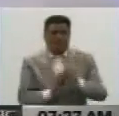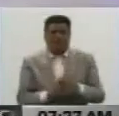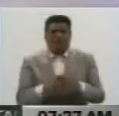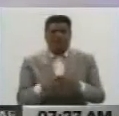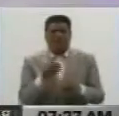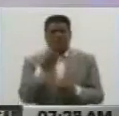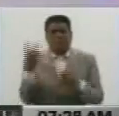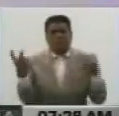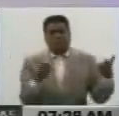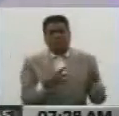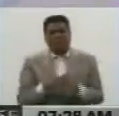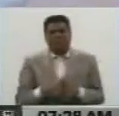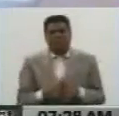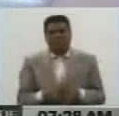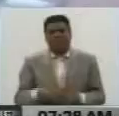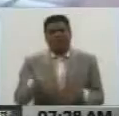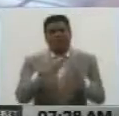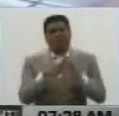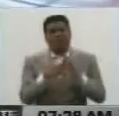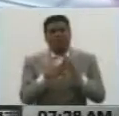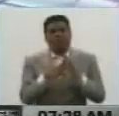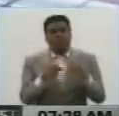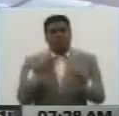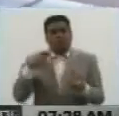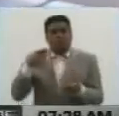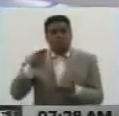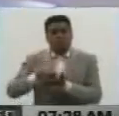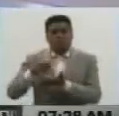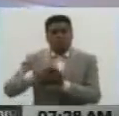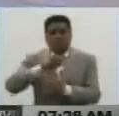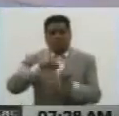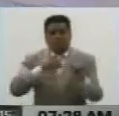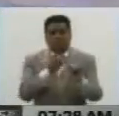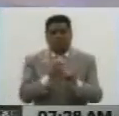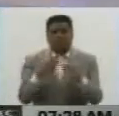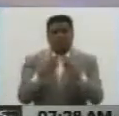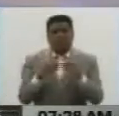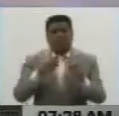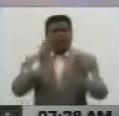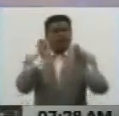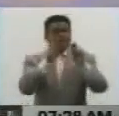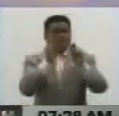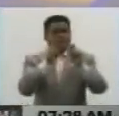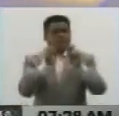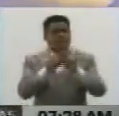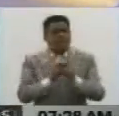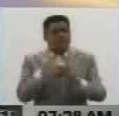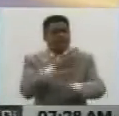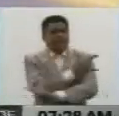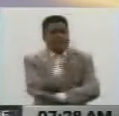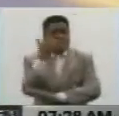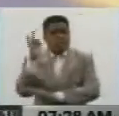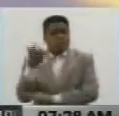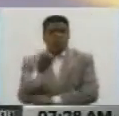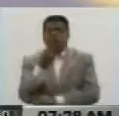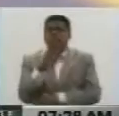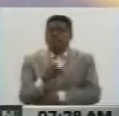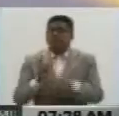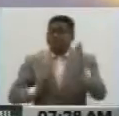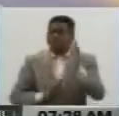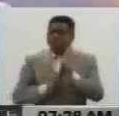temas que abordar, nosotros, sobre todo la inversión internacional y ahora la importancia que tiene la minería ecológica, la minería pensando en el